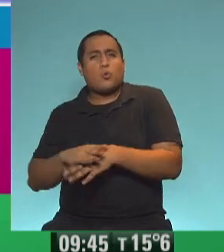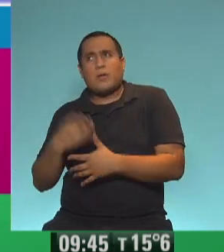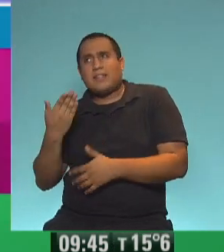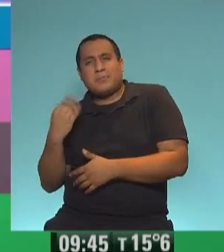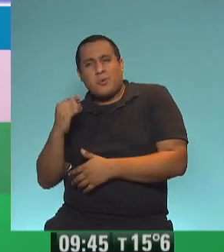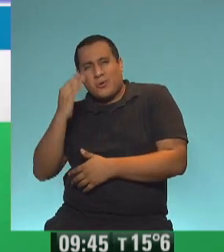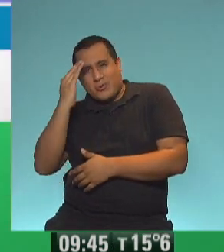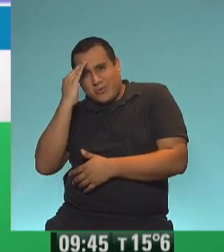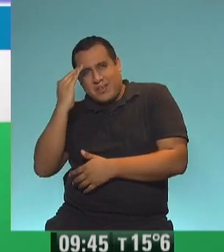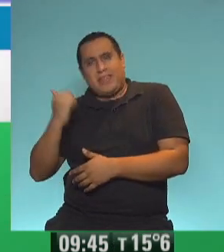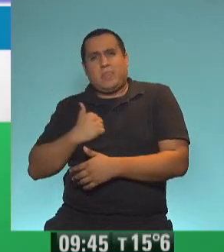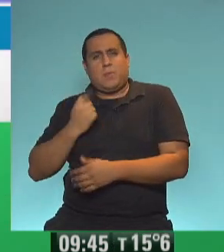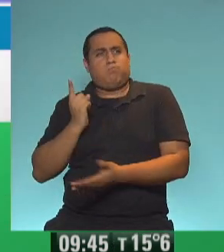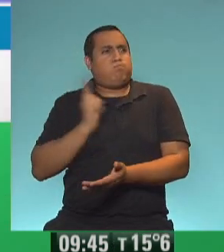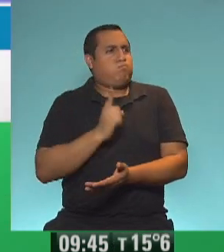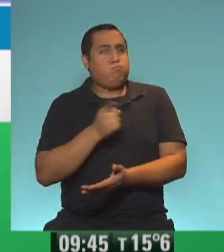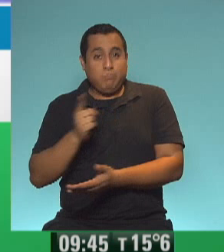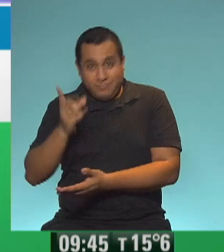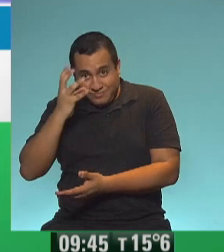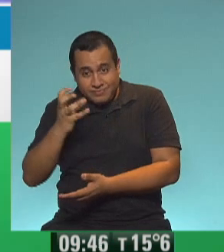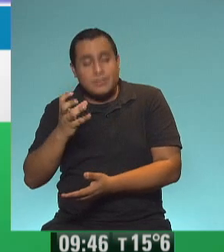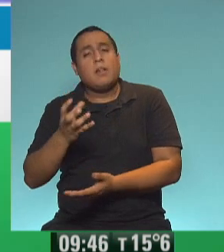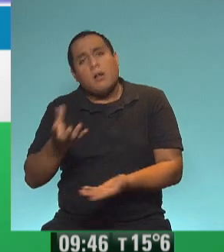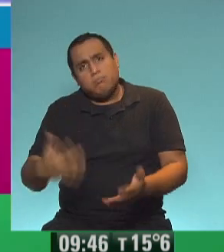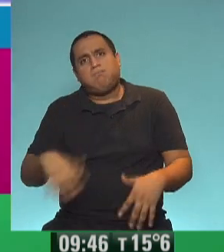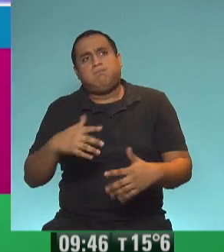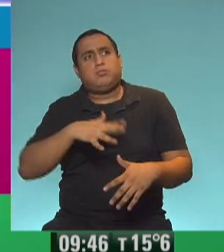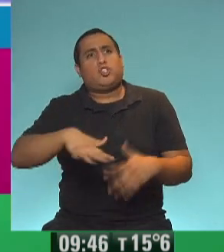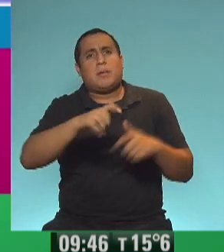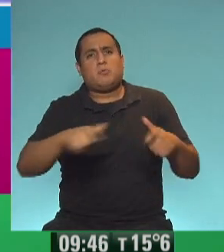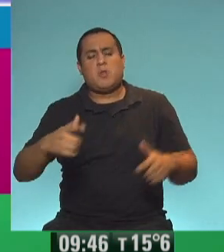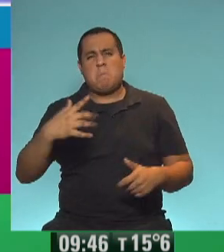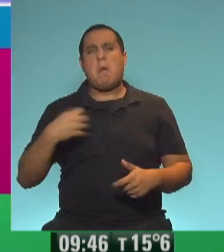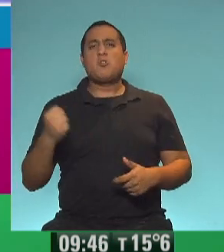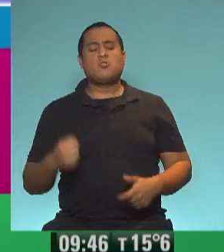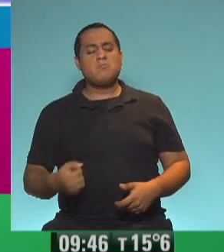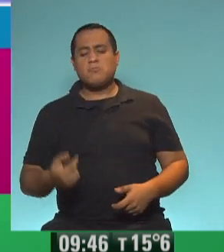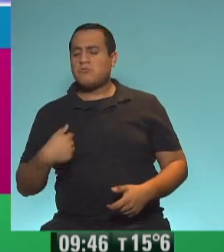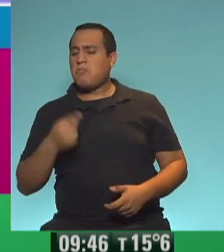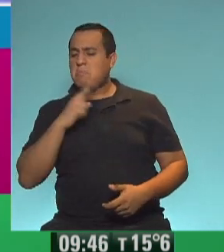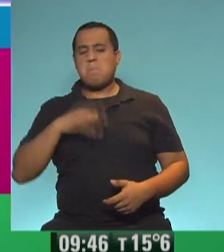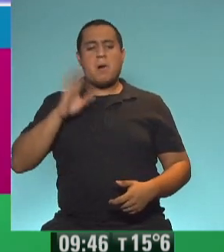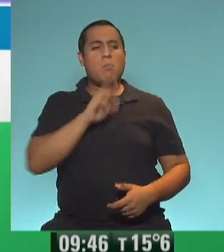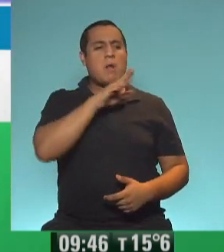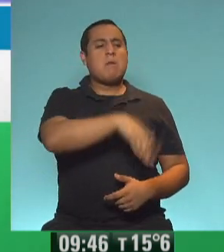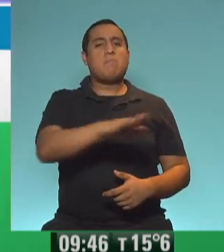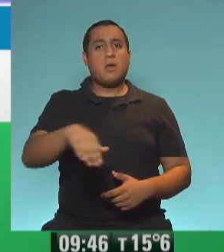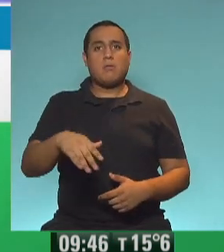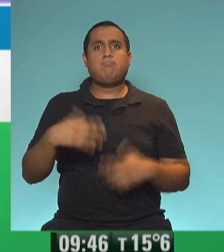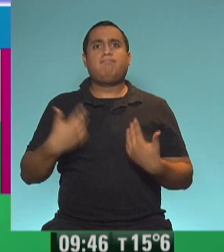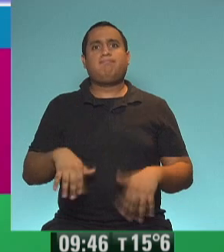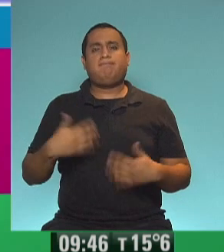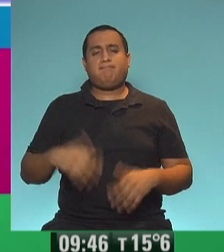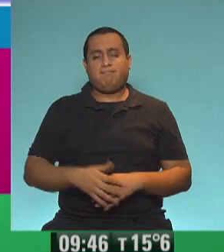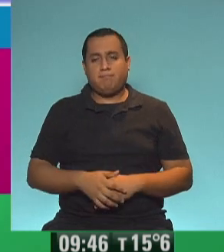poco tiempo. Y bueno, era una sociedad muy machista que no lo fue cuando decidí ser bombera.